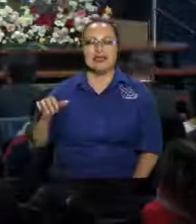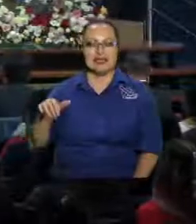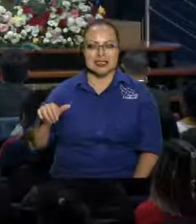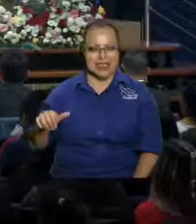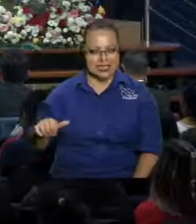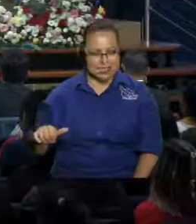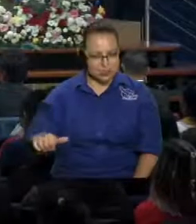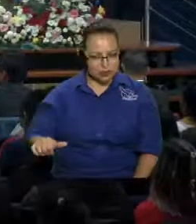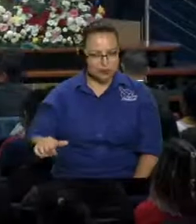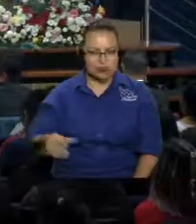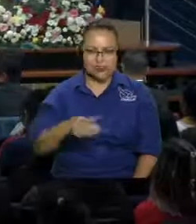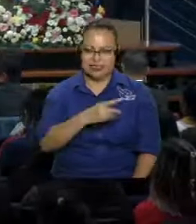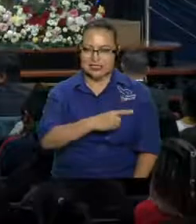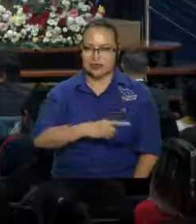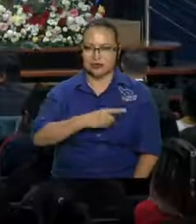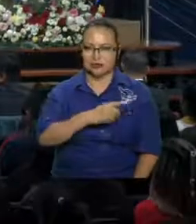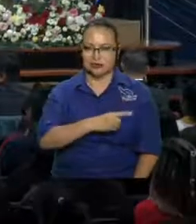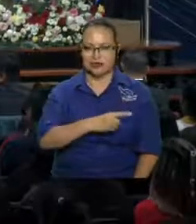Quedaron los deseos.